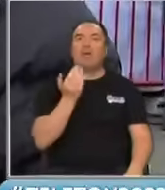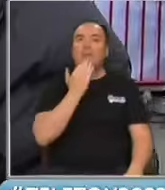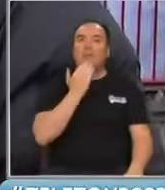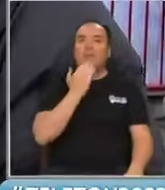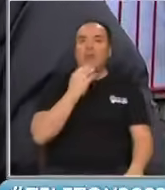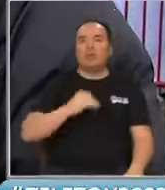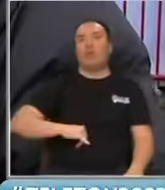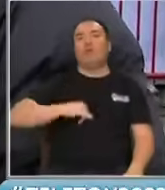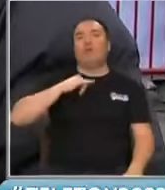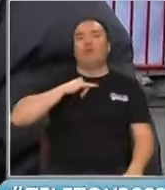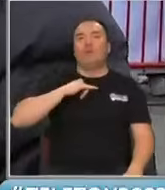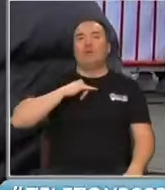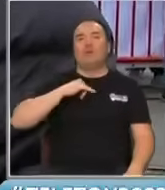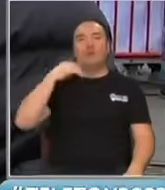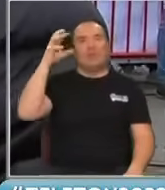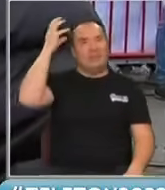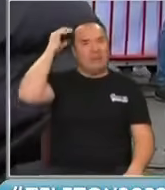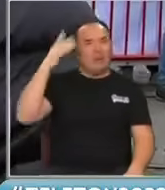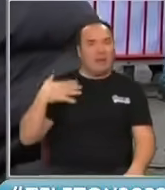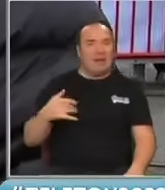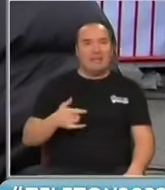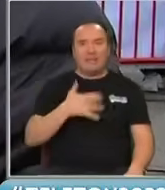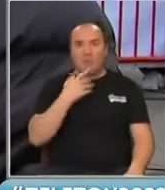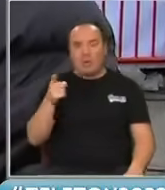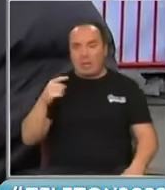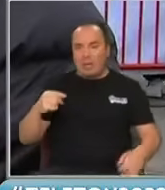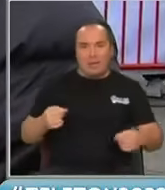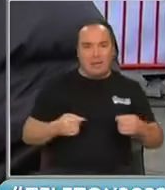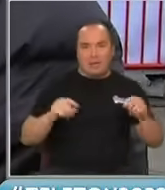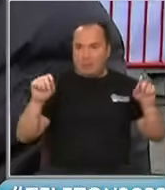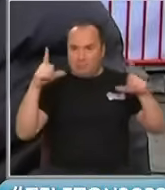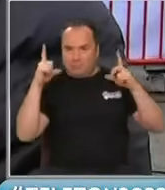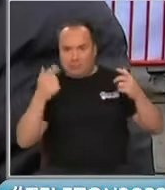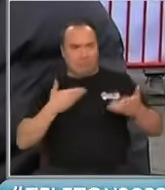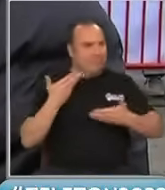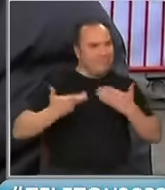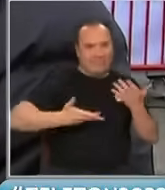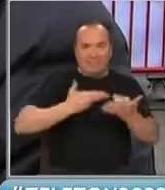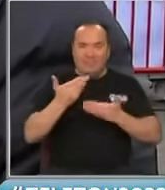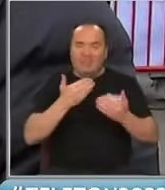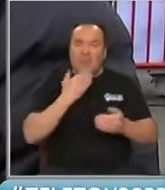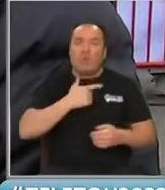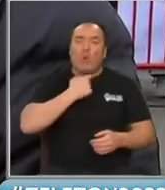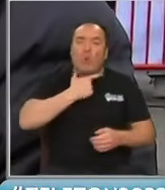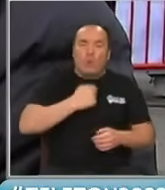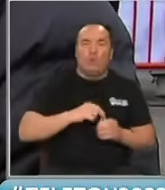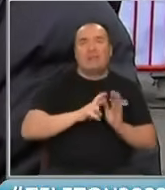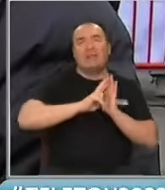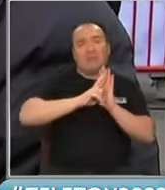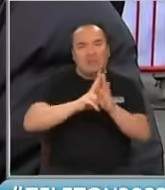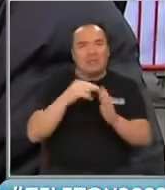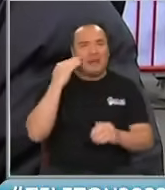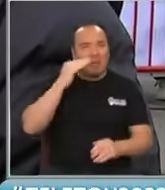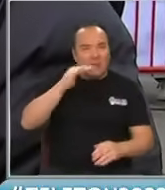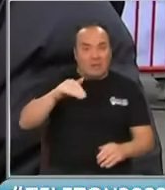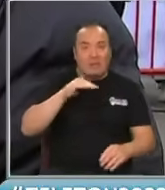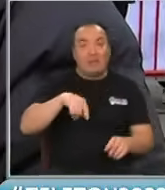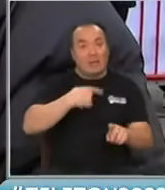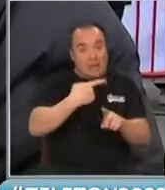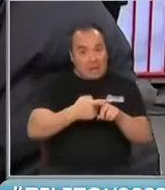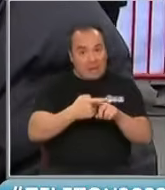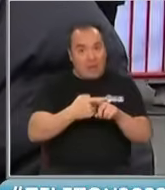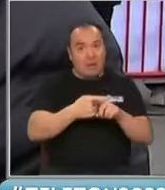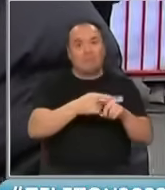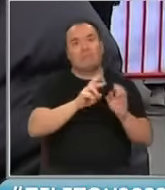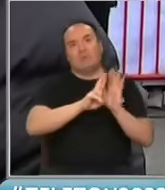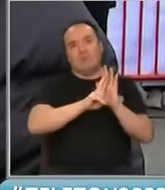orgulloso de Amanda, de su forma de desenvolverse y de sus ganas que tiene de representar a los niños y dejar en alto a la Teletón, que a nosotros nos ha